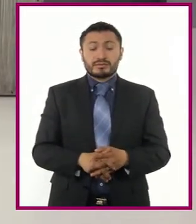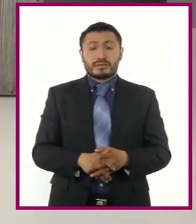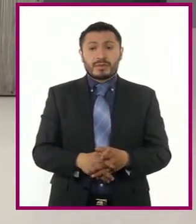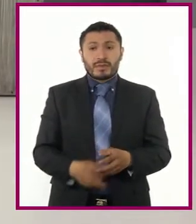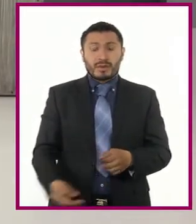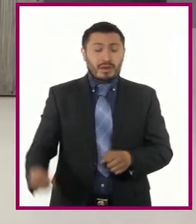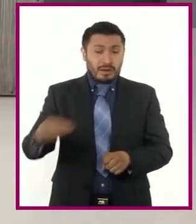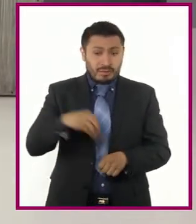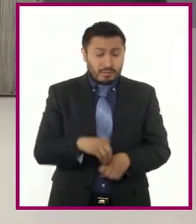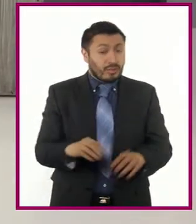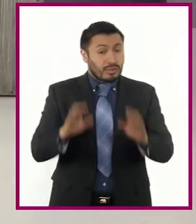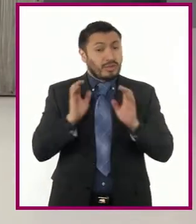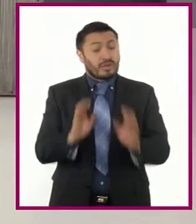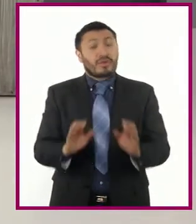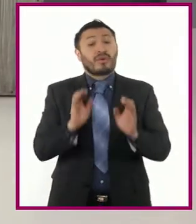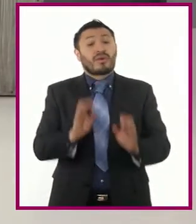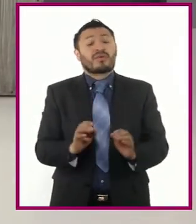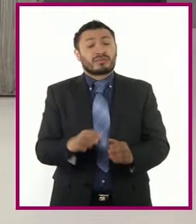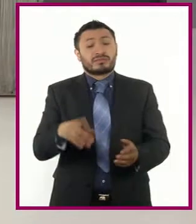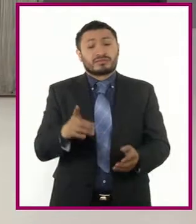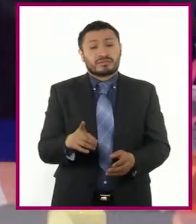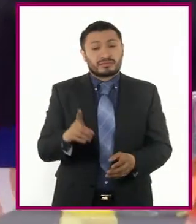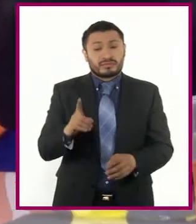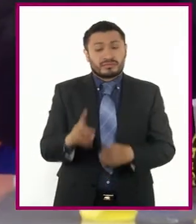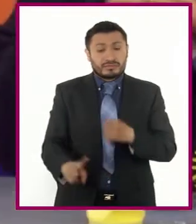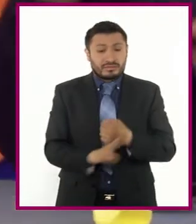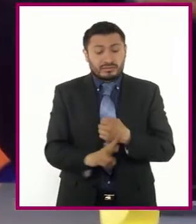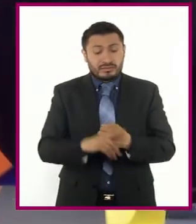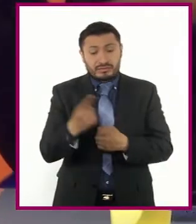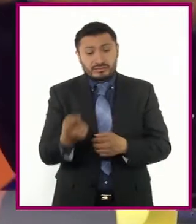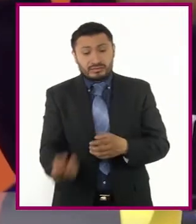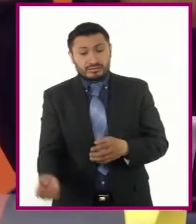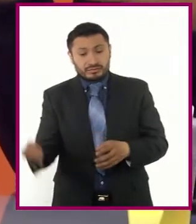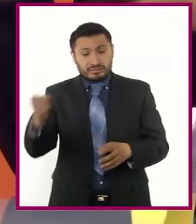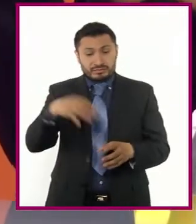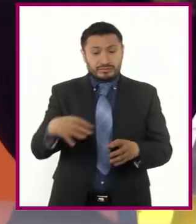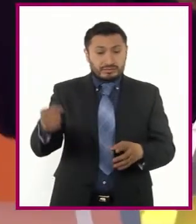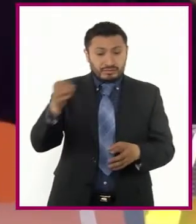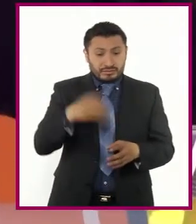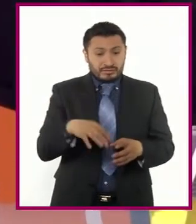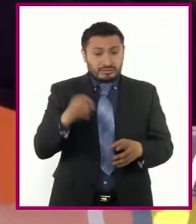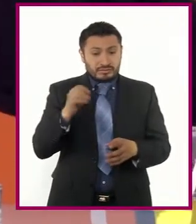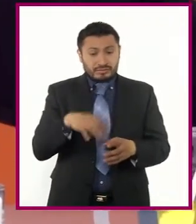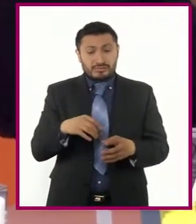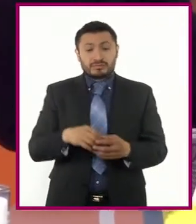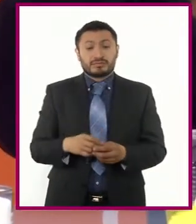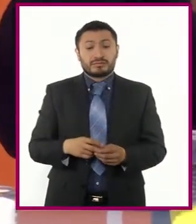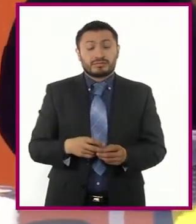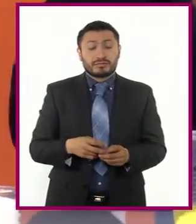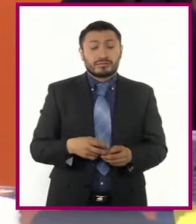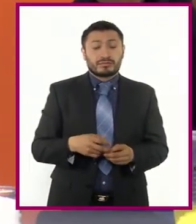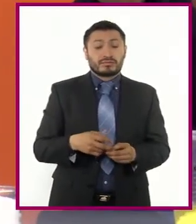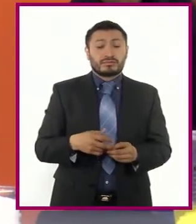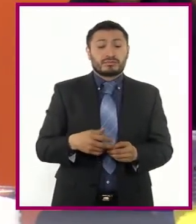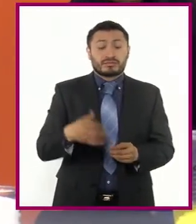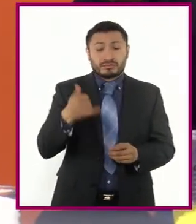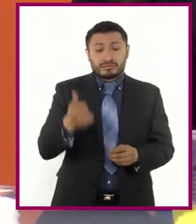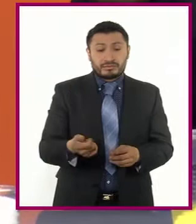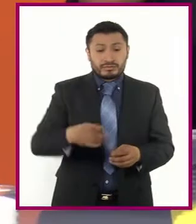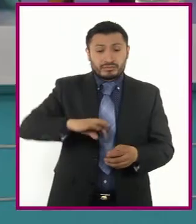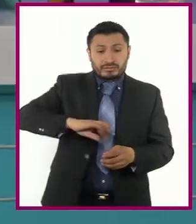Agregamos con cuidado la disolución del vaso 1 al embudo y le abrimos la